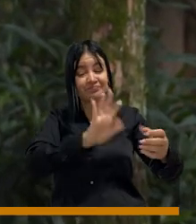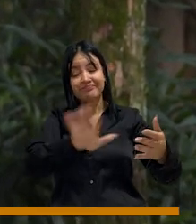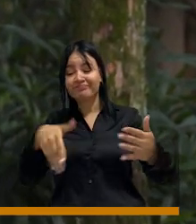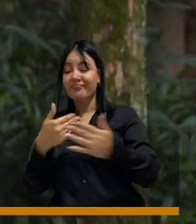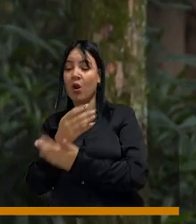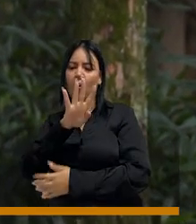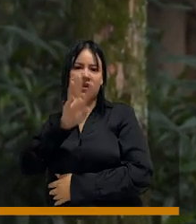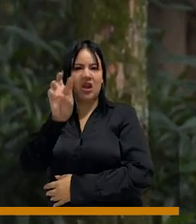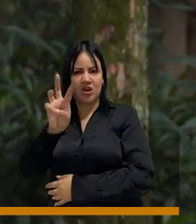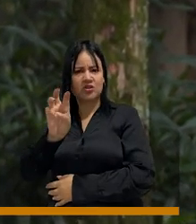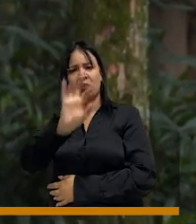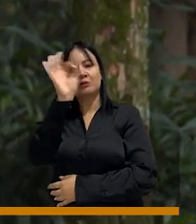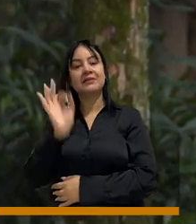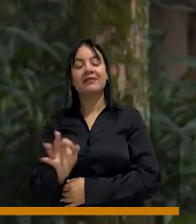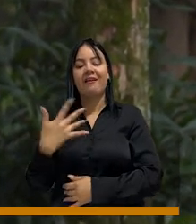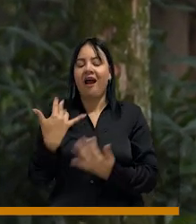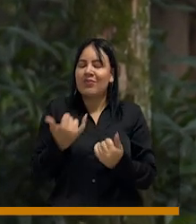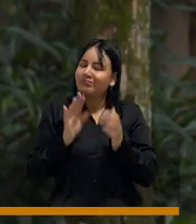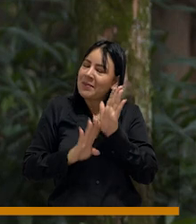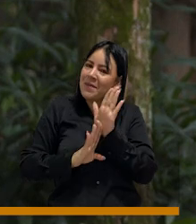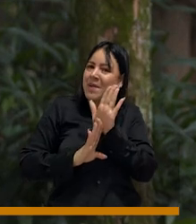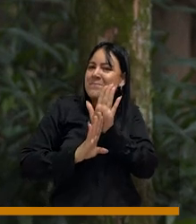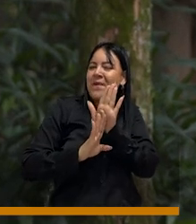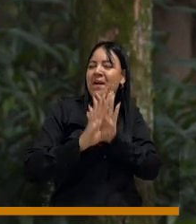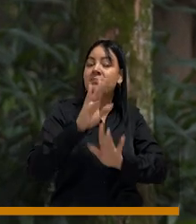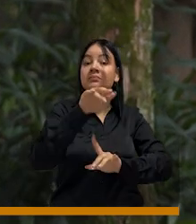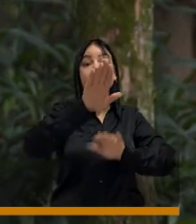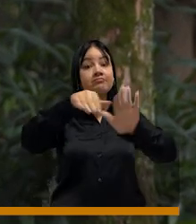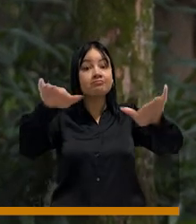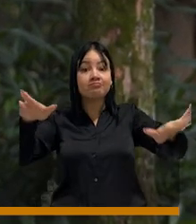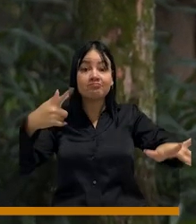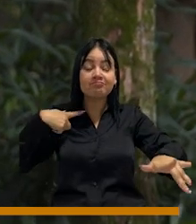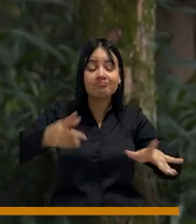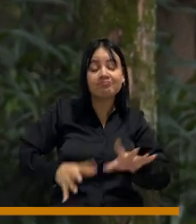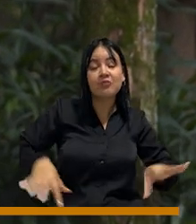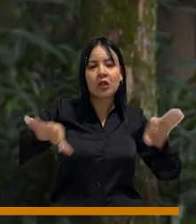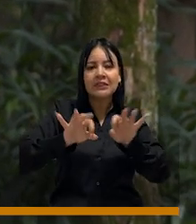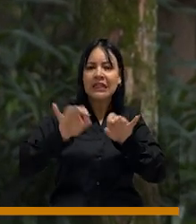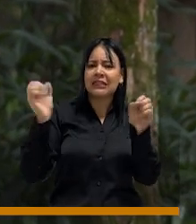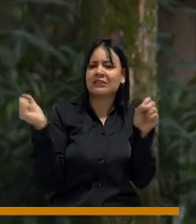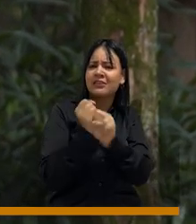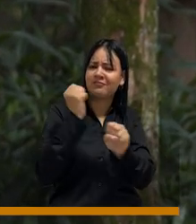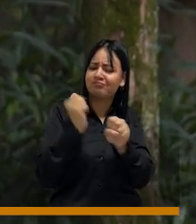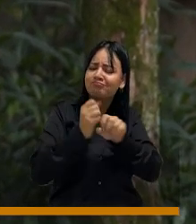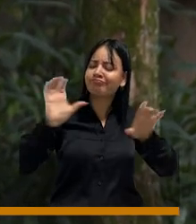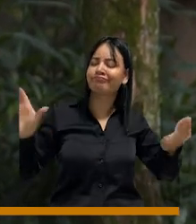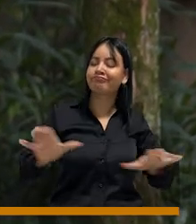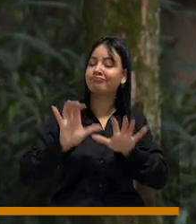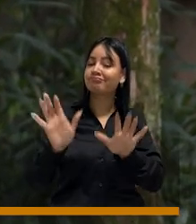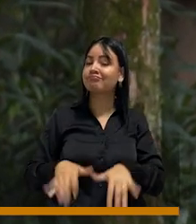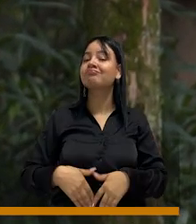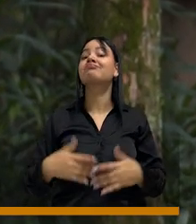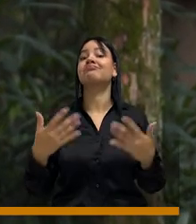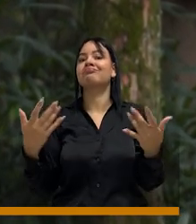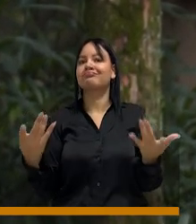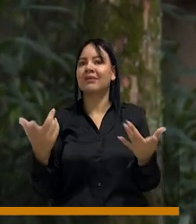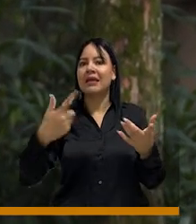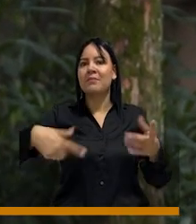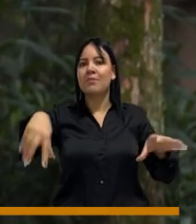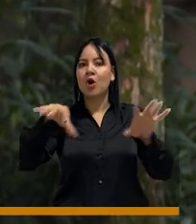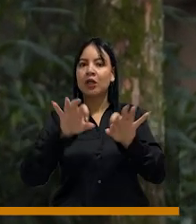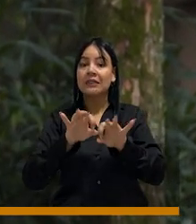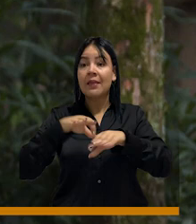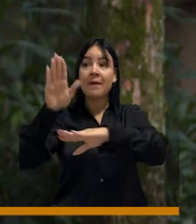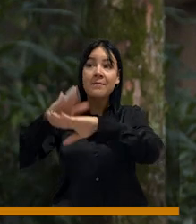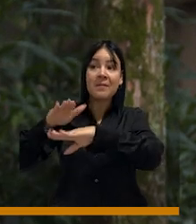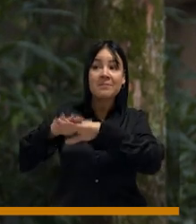el 48%. Vamos por muy buen camino, pero tenemos que seguir apretando y tenemos que seguir trabajando más. Y por eso, a